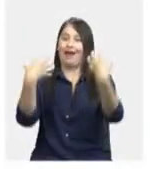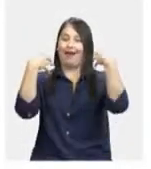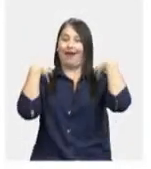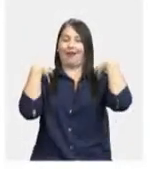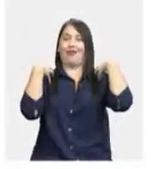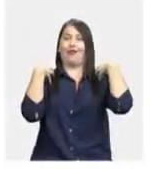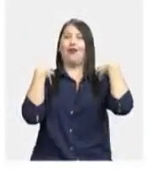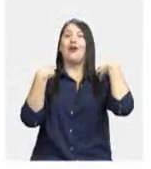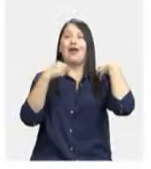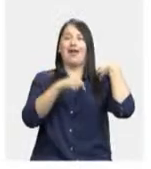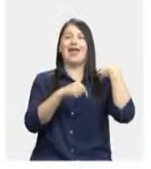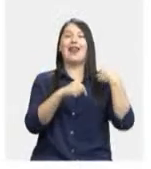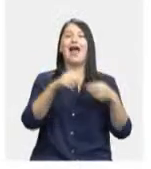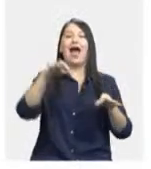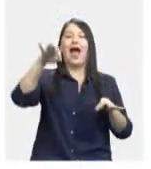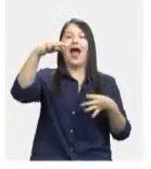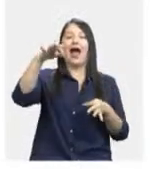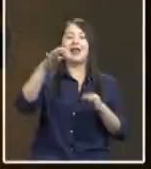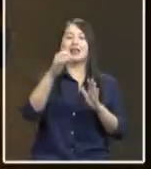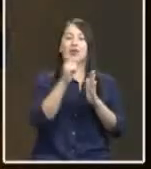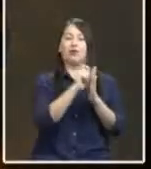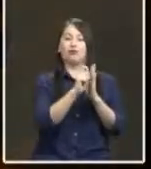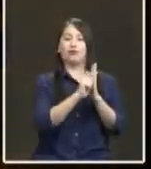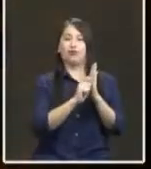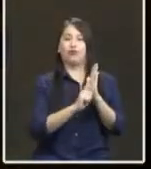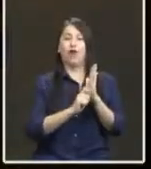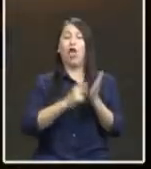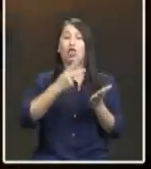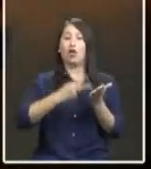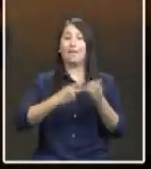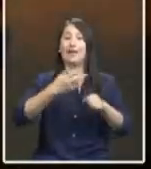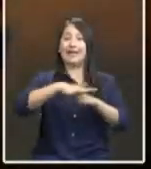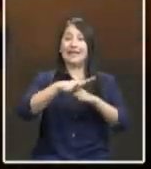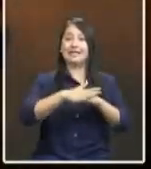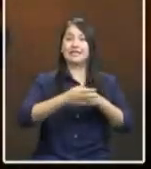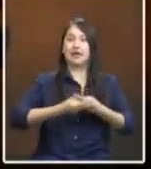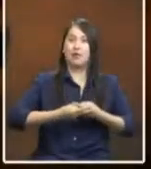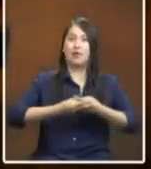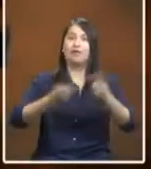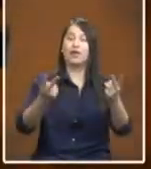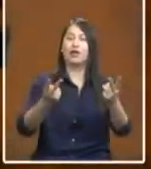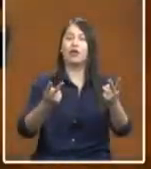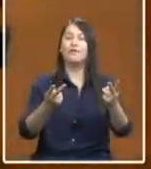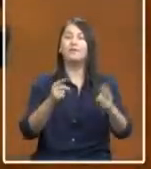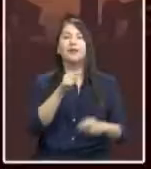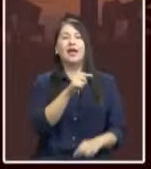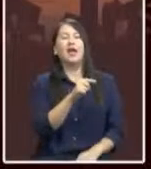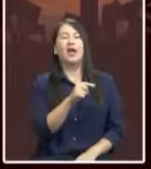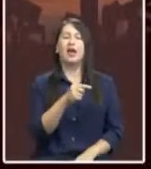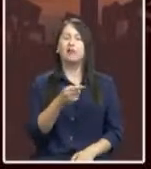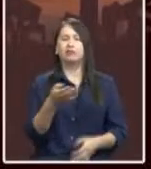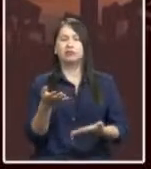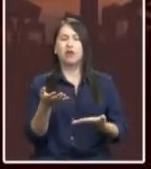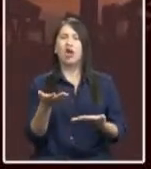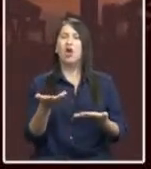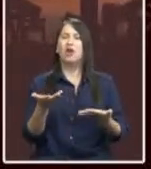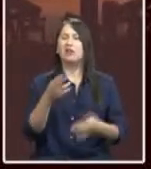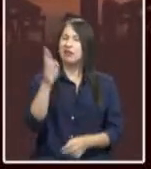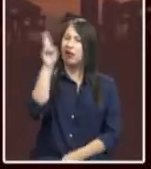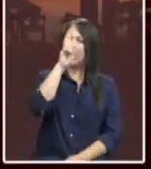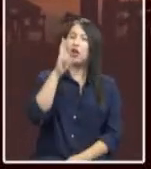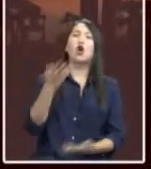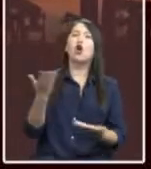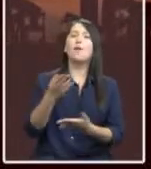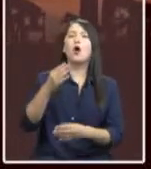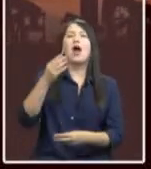salió en 2015, donde se le hizo un poco raro cómo los economistas del